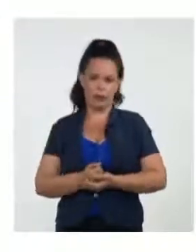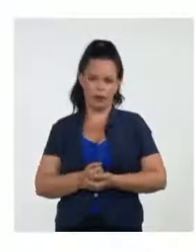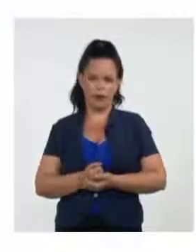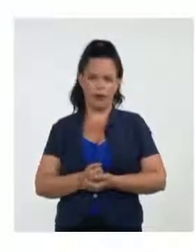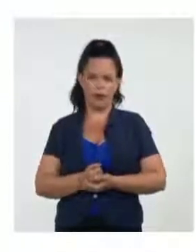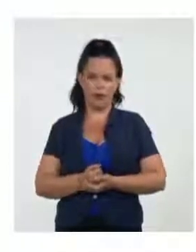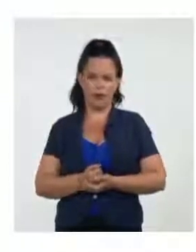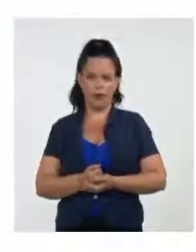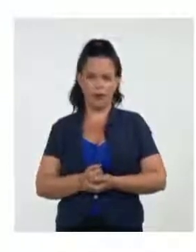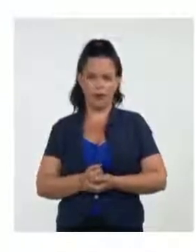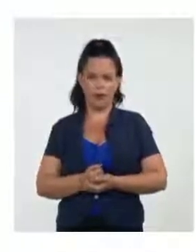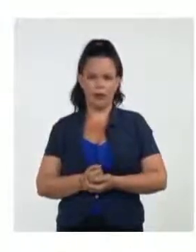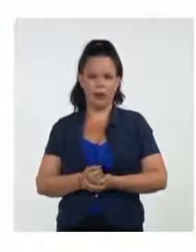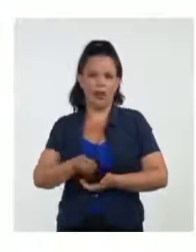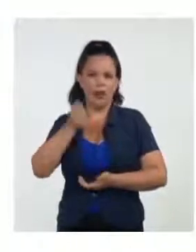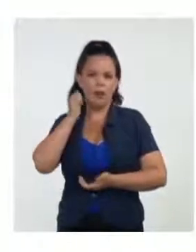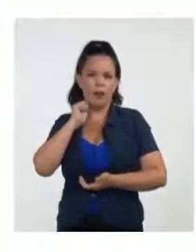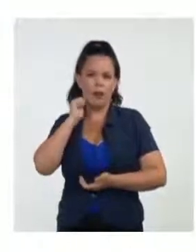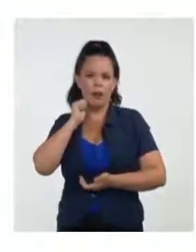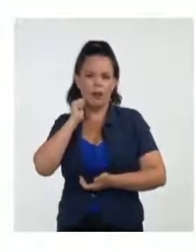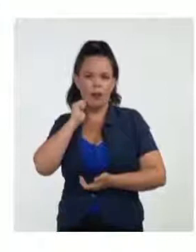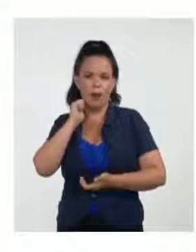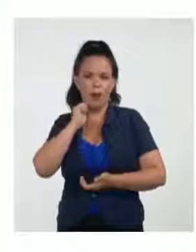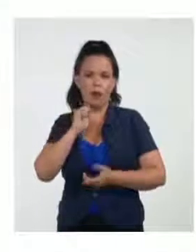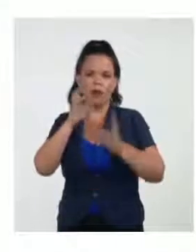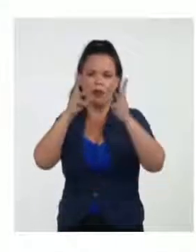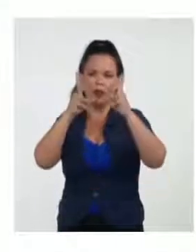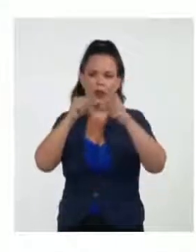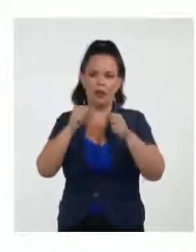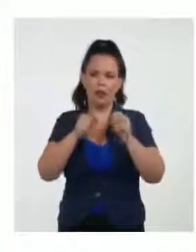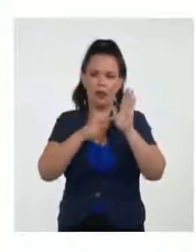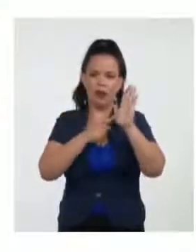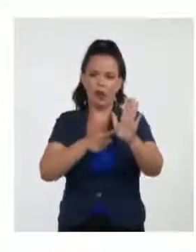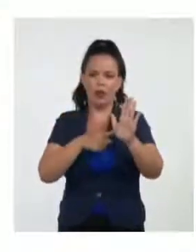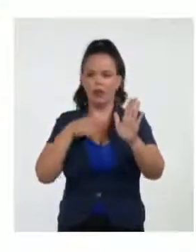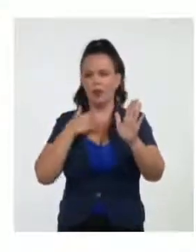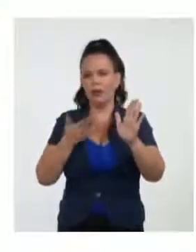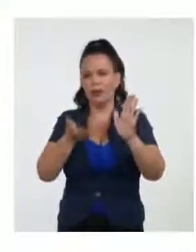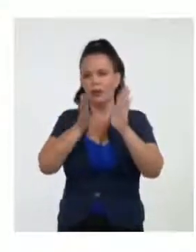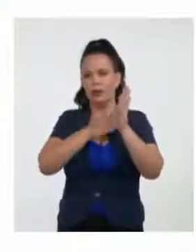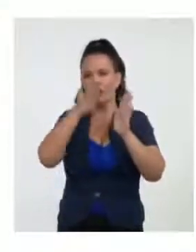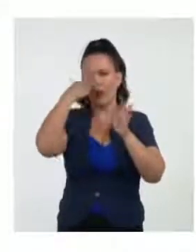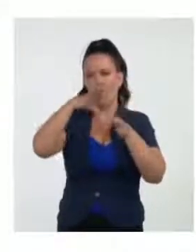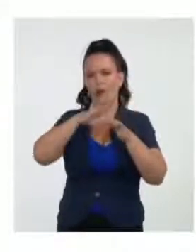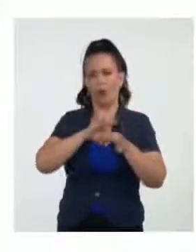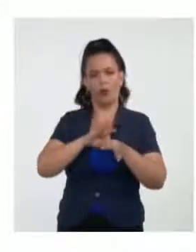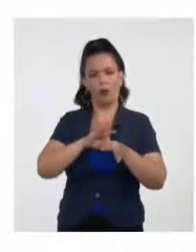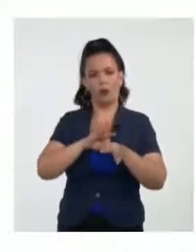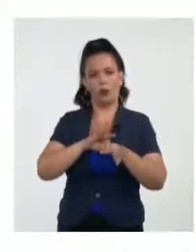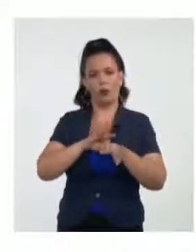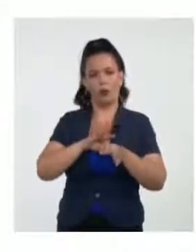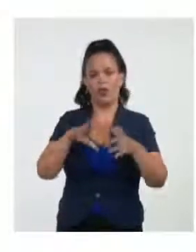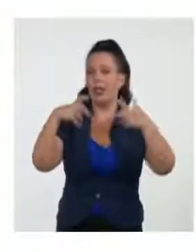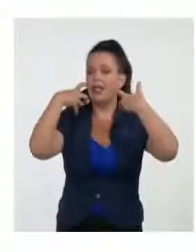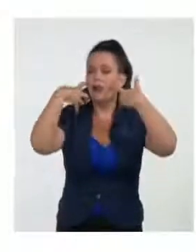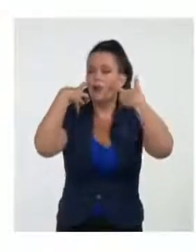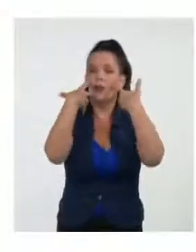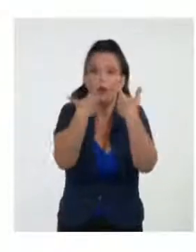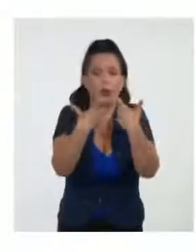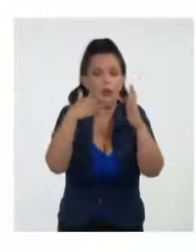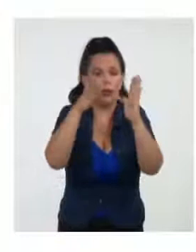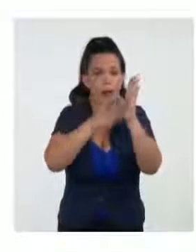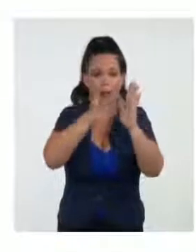el mayor impacto de la vacunación se va a notar en el mes de agosto. Es decir, el mes de agosto es decisivo. Si nosotros logramos que las